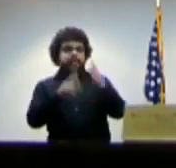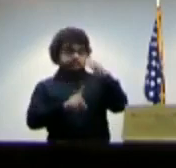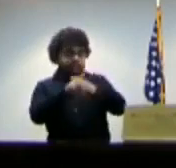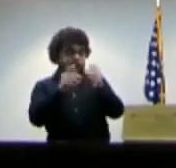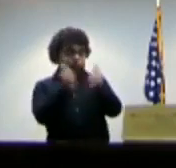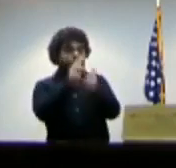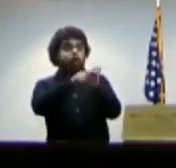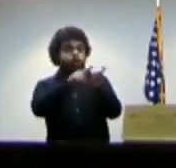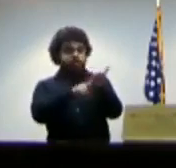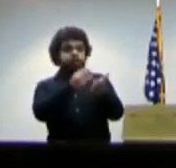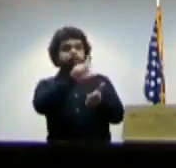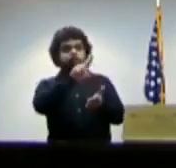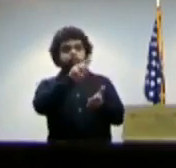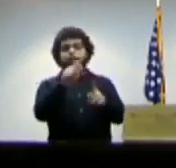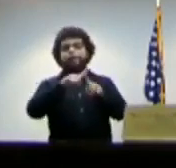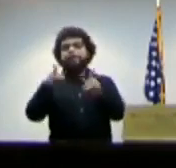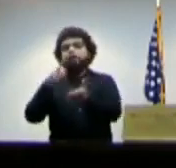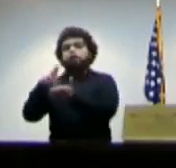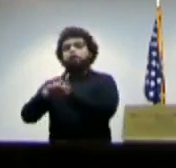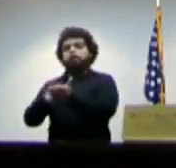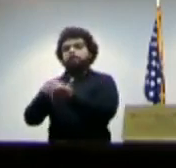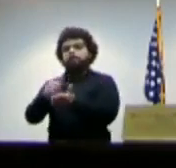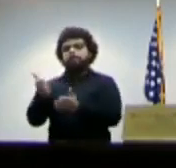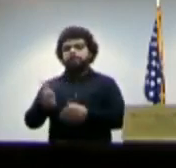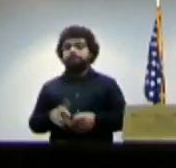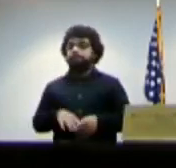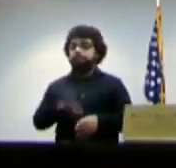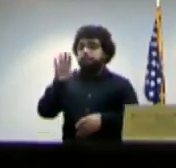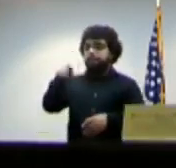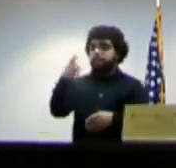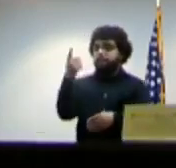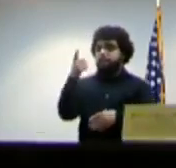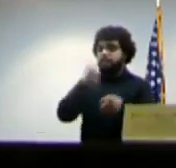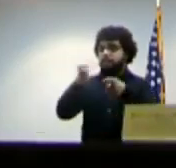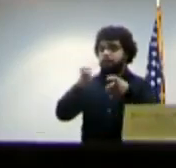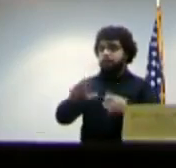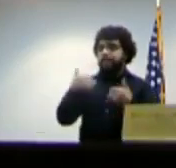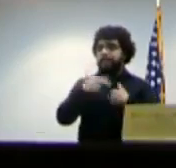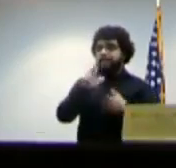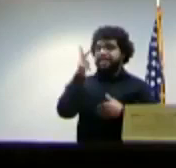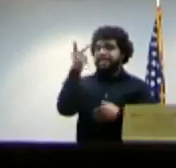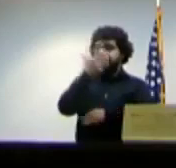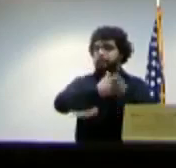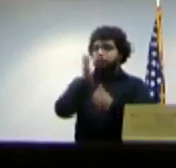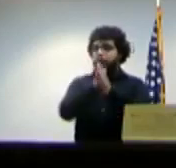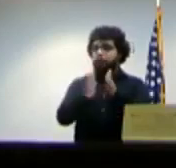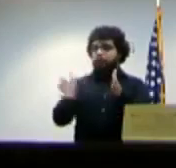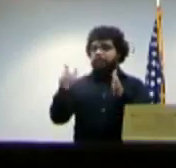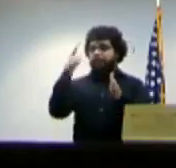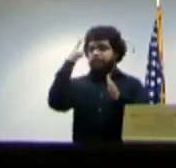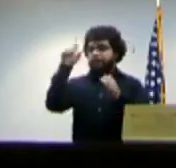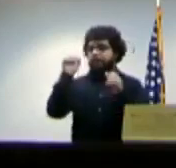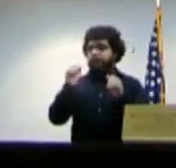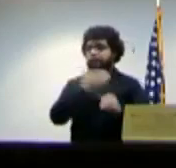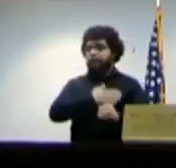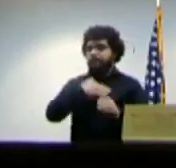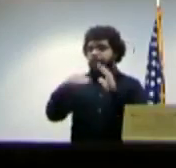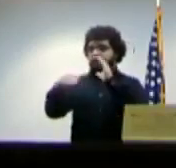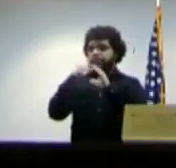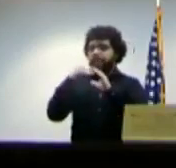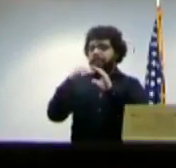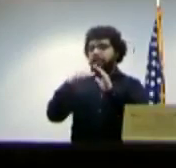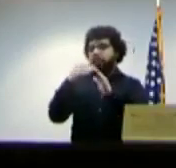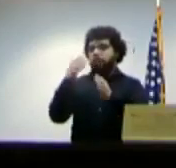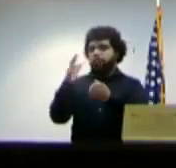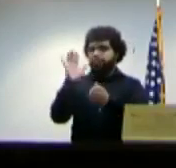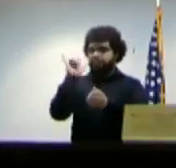Pues, director, tiene 3 días laborables para hacernos llegar ese documento aquí. Los 3 días laborables comienzan hoy,